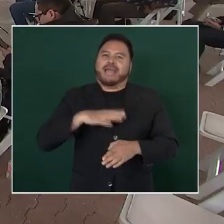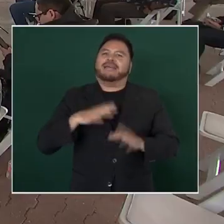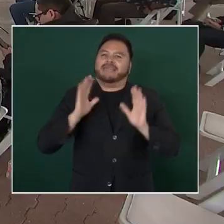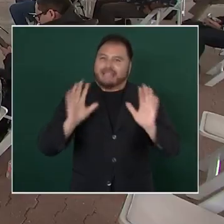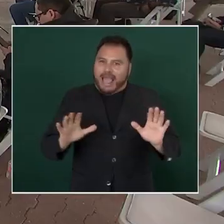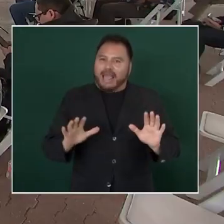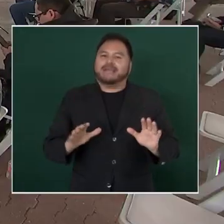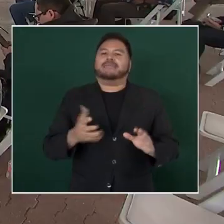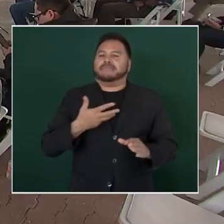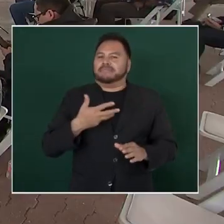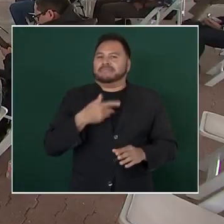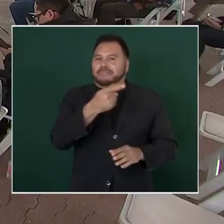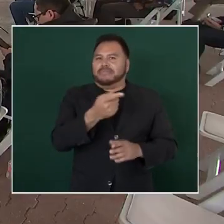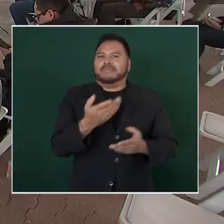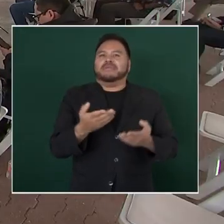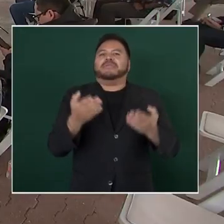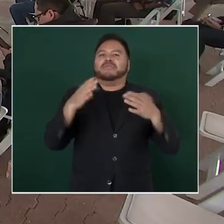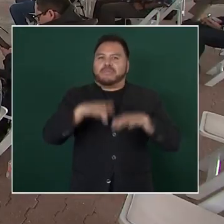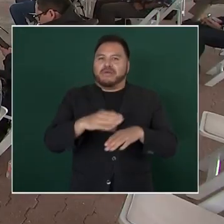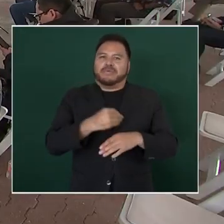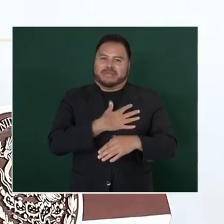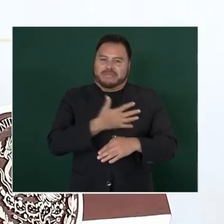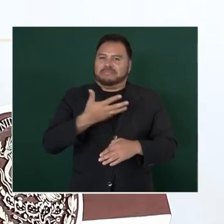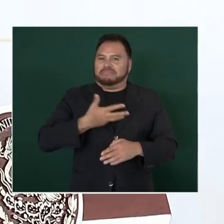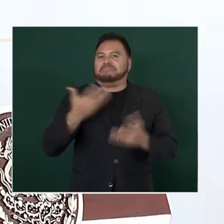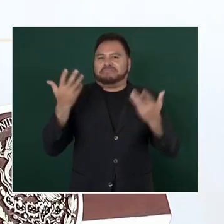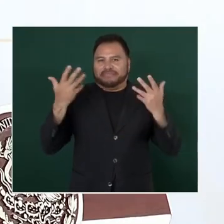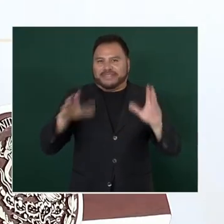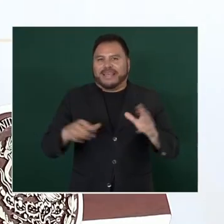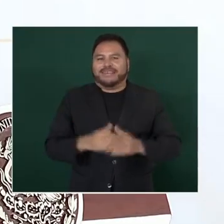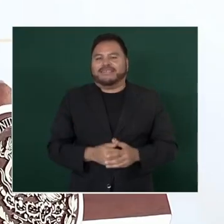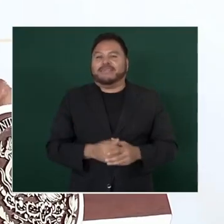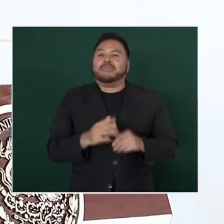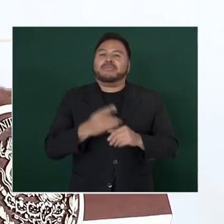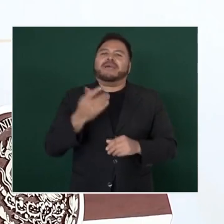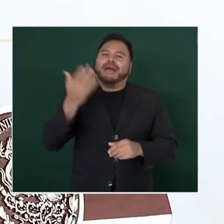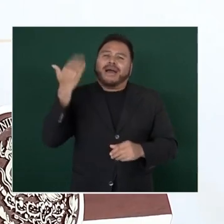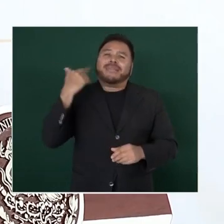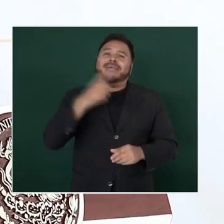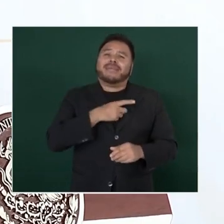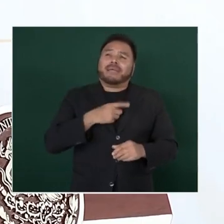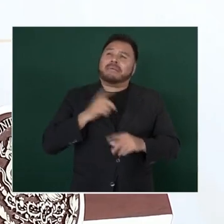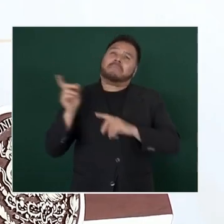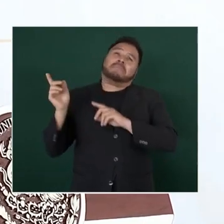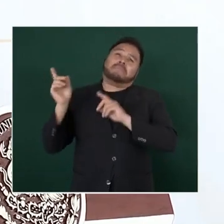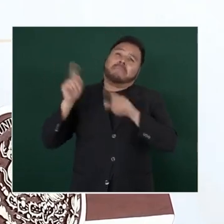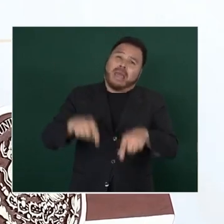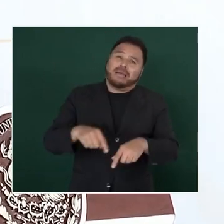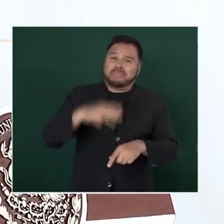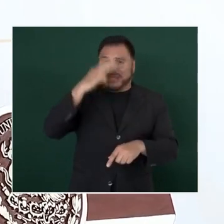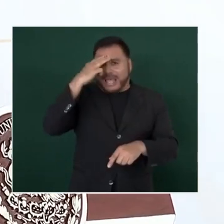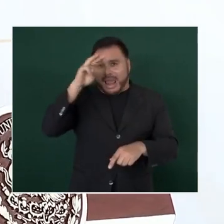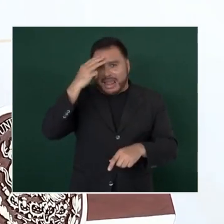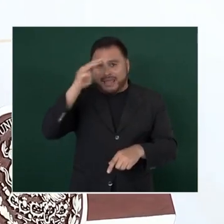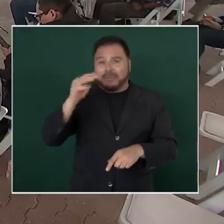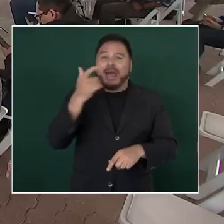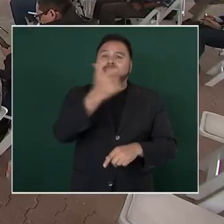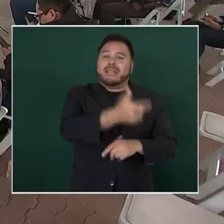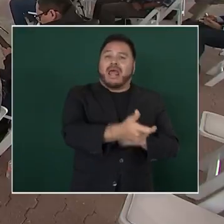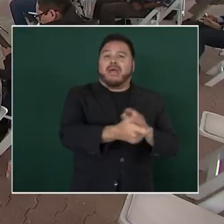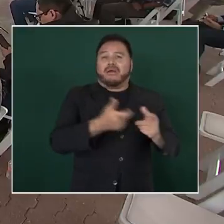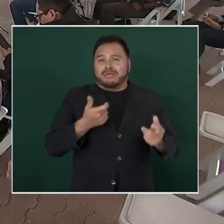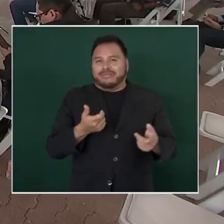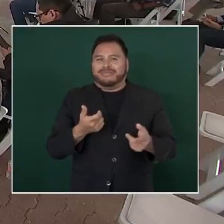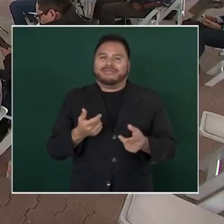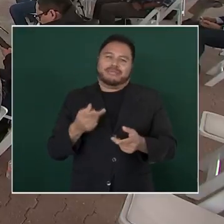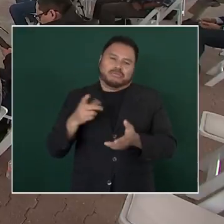Ya tienen su banco del bienestar. O sea, porque tenían que venir hasta acá a cobrar lo